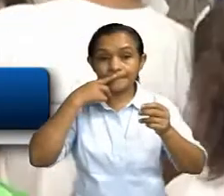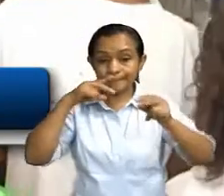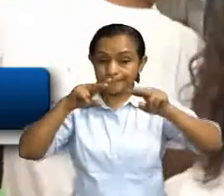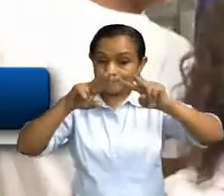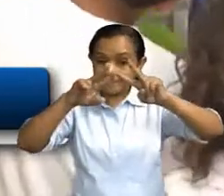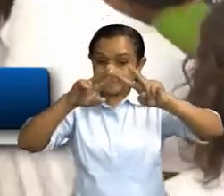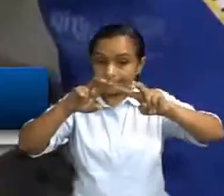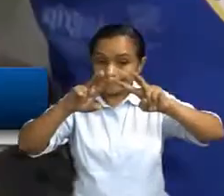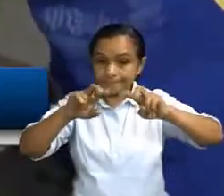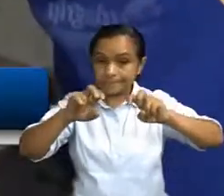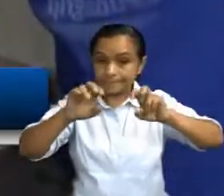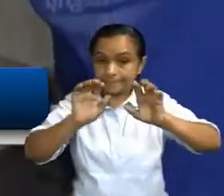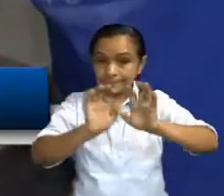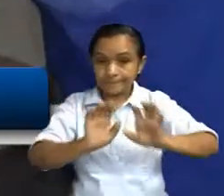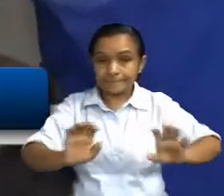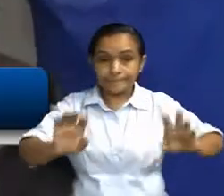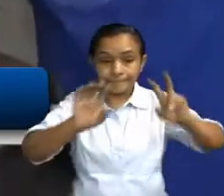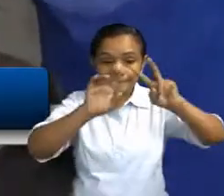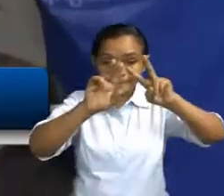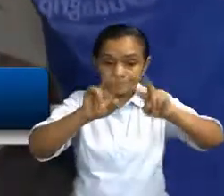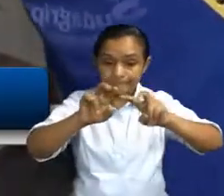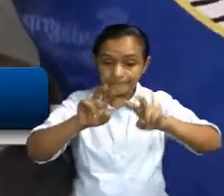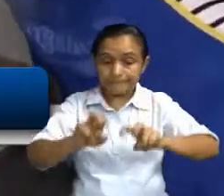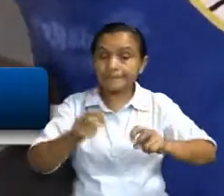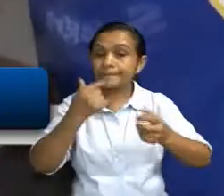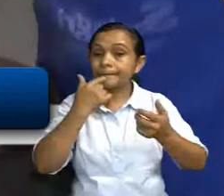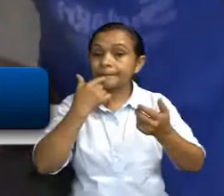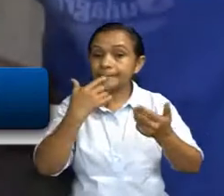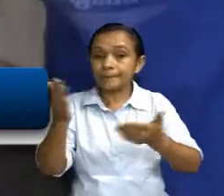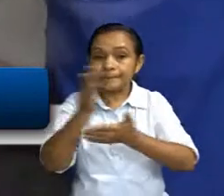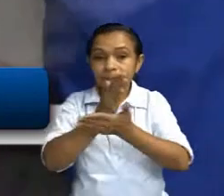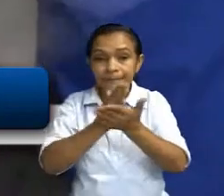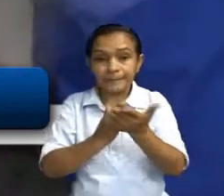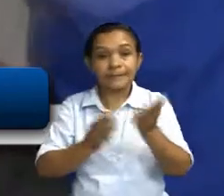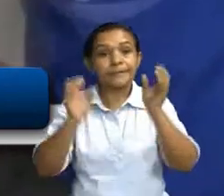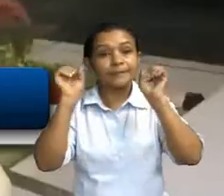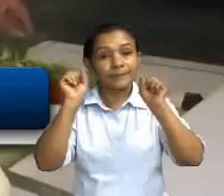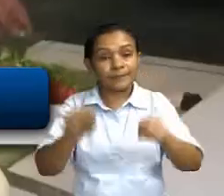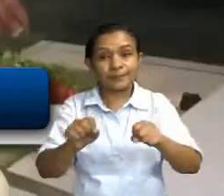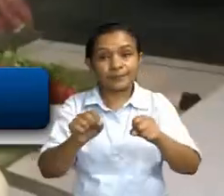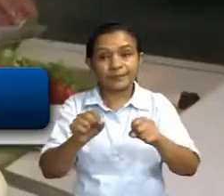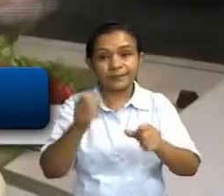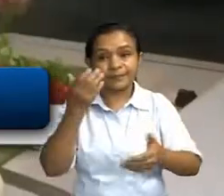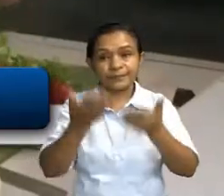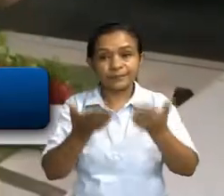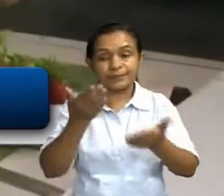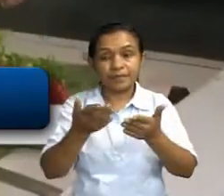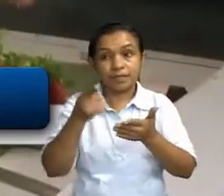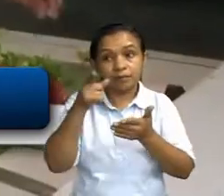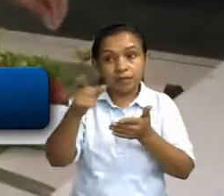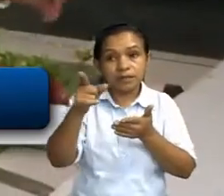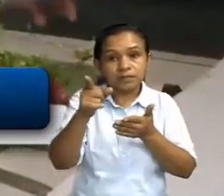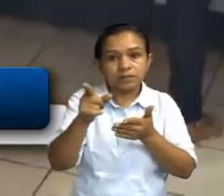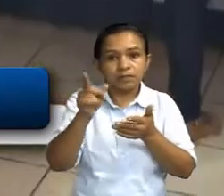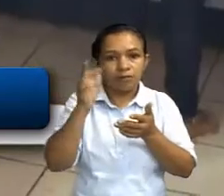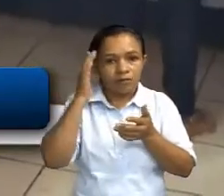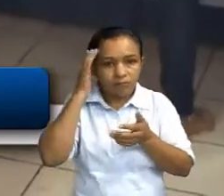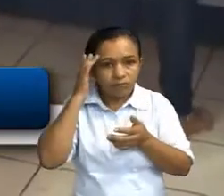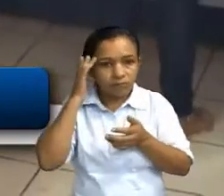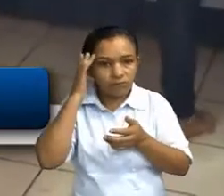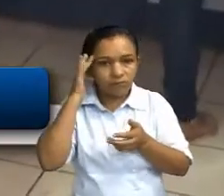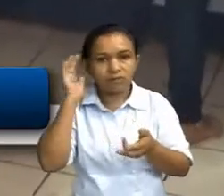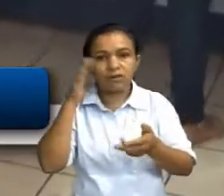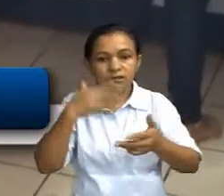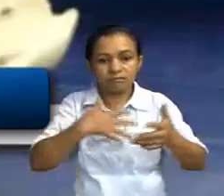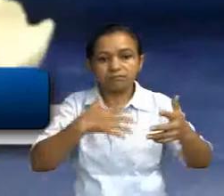esa costumbre de revisión a su niña, porque en algunos casos puede ser un estigma de abuso sexual. La